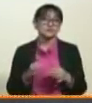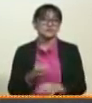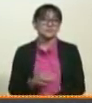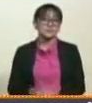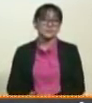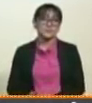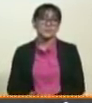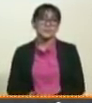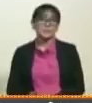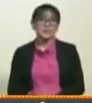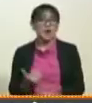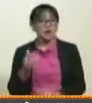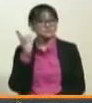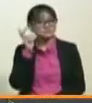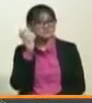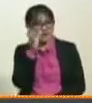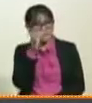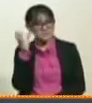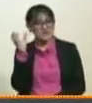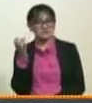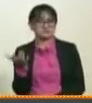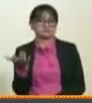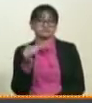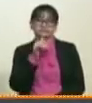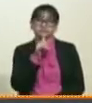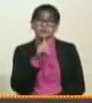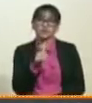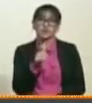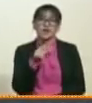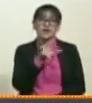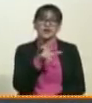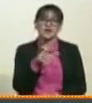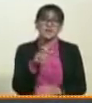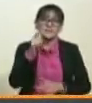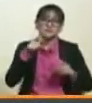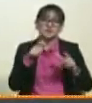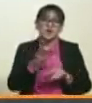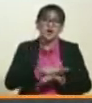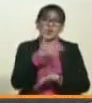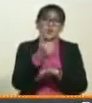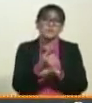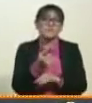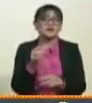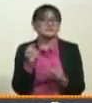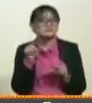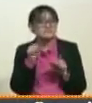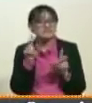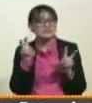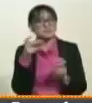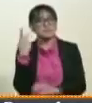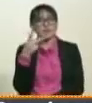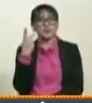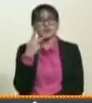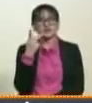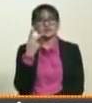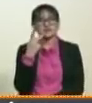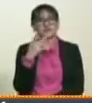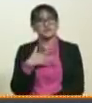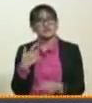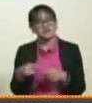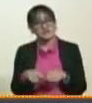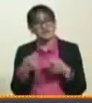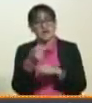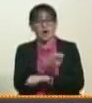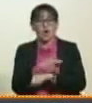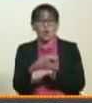ahora si se oye la voz de caprile entonces yo denuncio que esto es sabotaje con interés político netamente para descalificar el